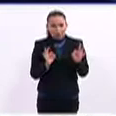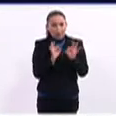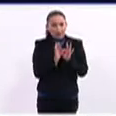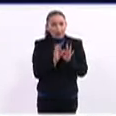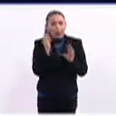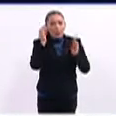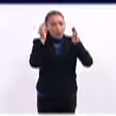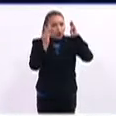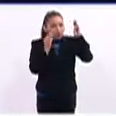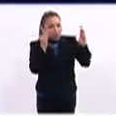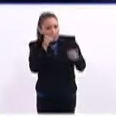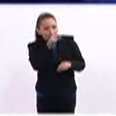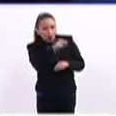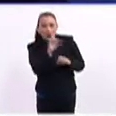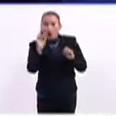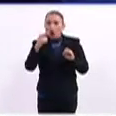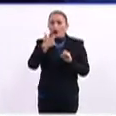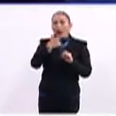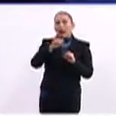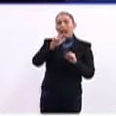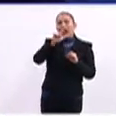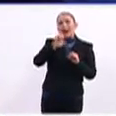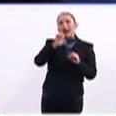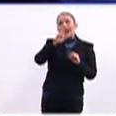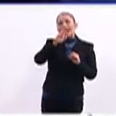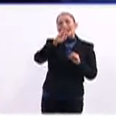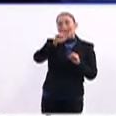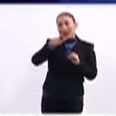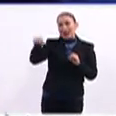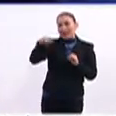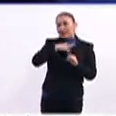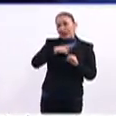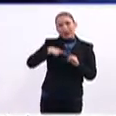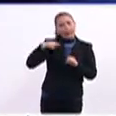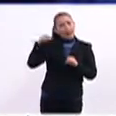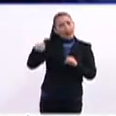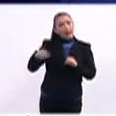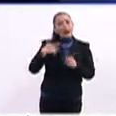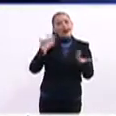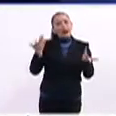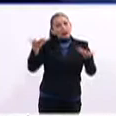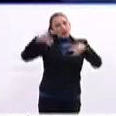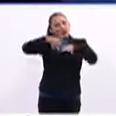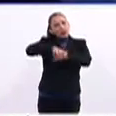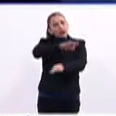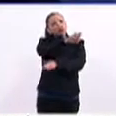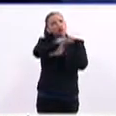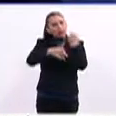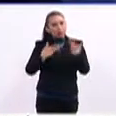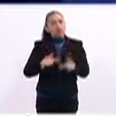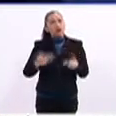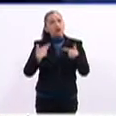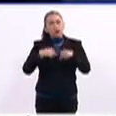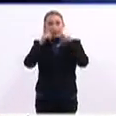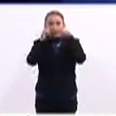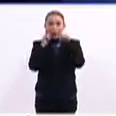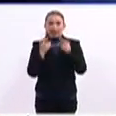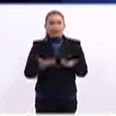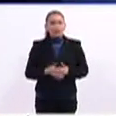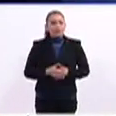sea en museos o en galerías, de que tenemos que ser incluyentes de estas personas.